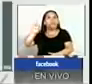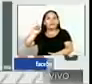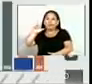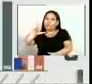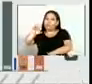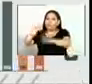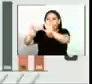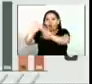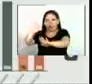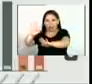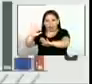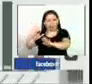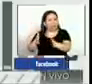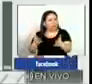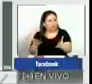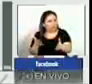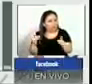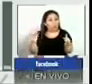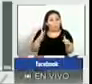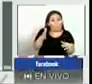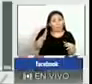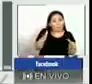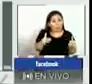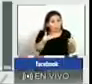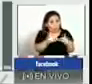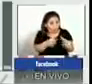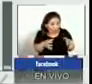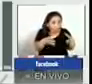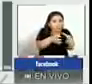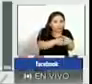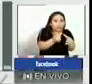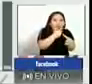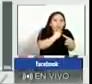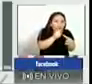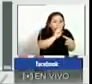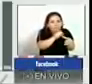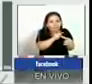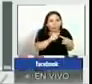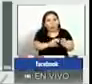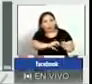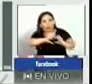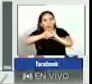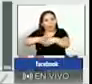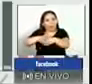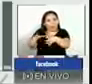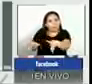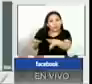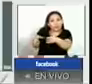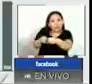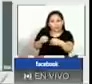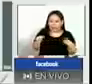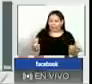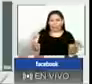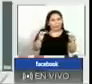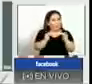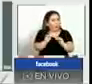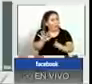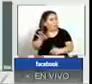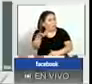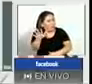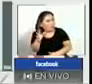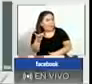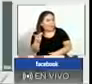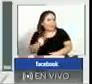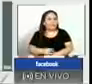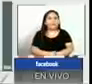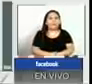casos, es decir, casi la cifra de casos totales con la cifra de casos sospechosos, pues es casi similar.